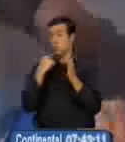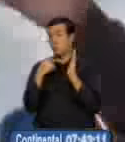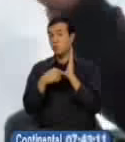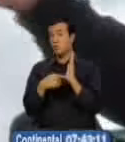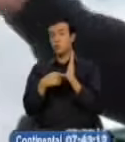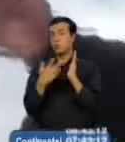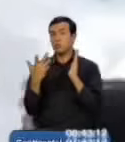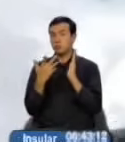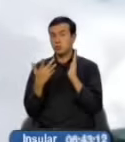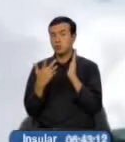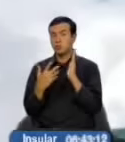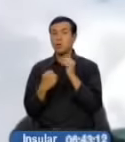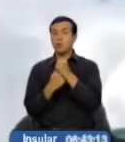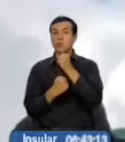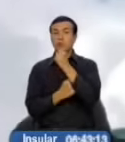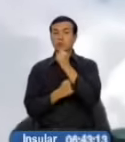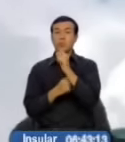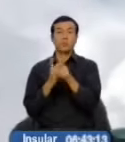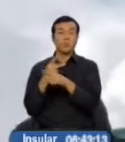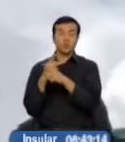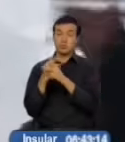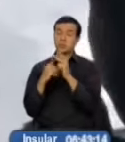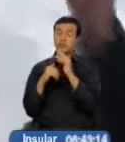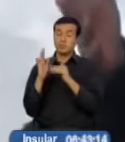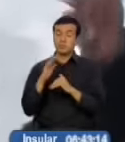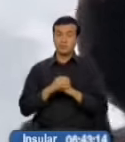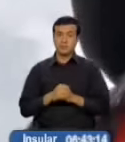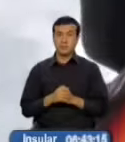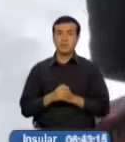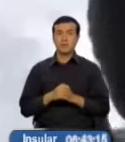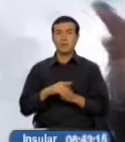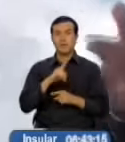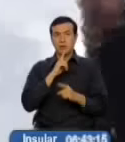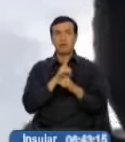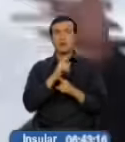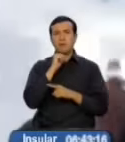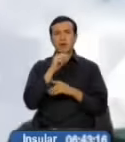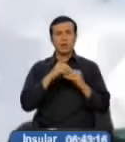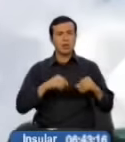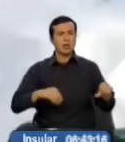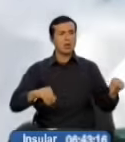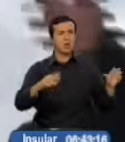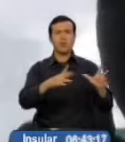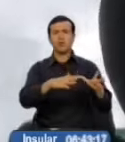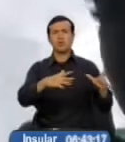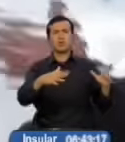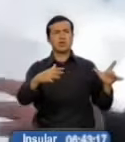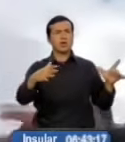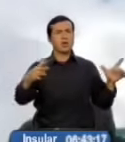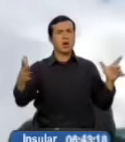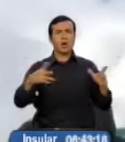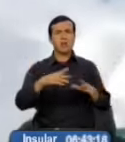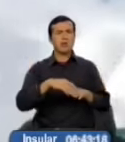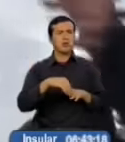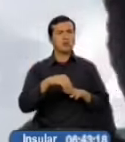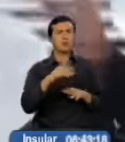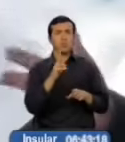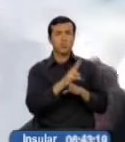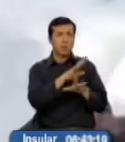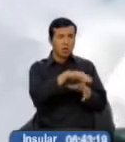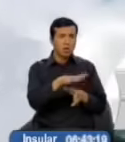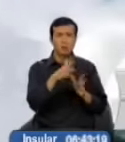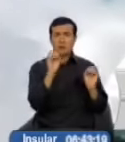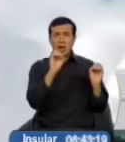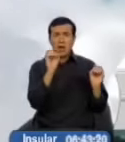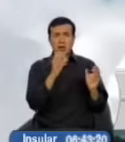ejemplo, fortalecer el sistema productivo. Todavía existen latifundios inmensos que no son utilizados,